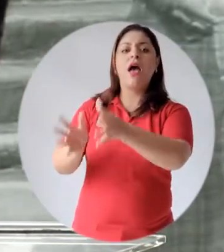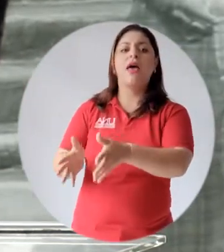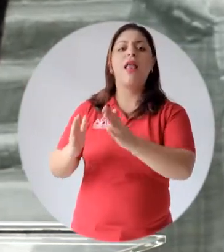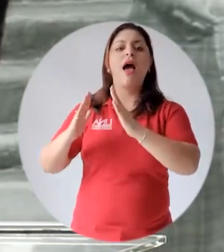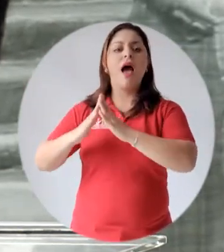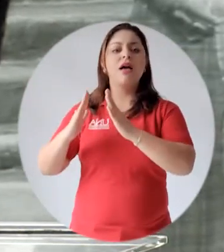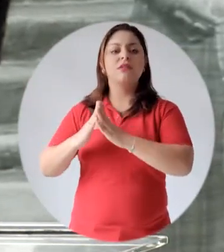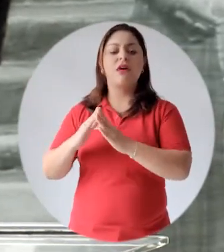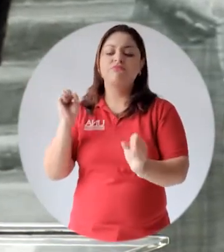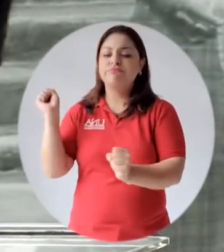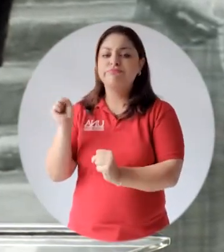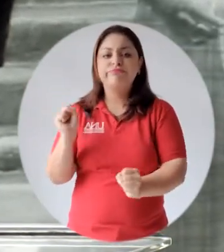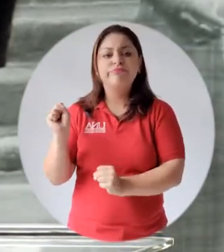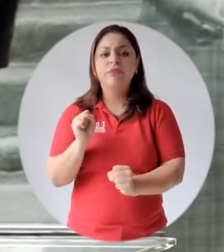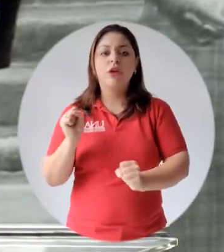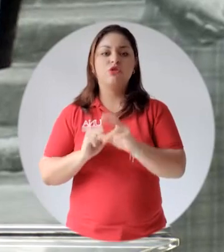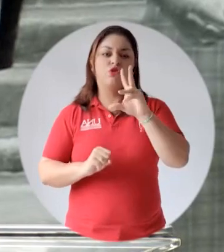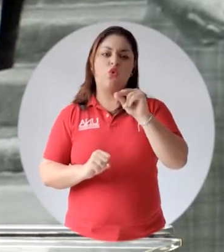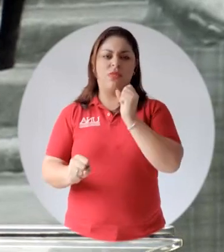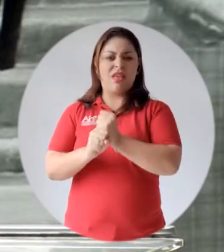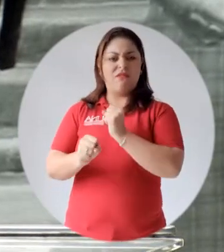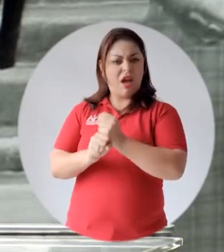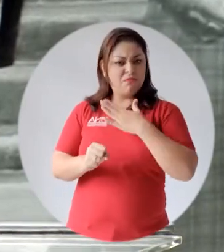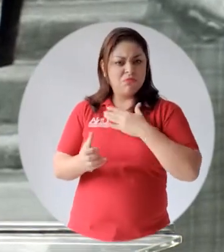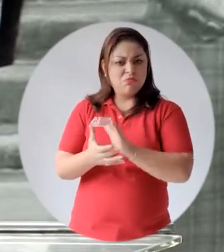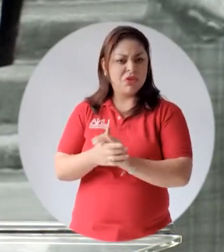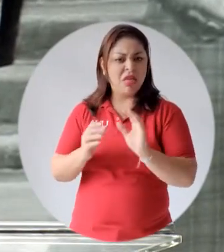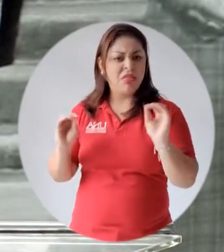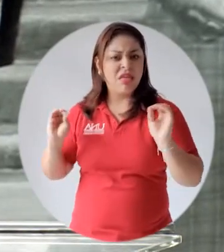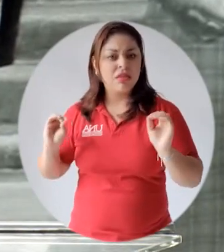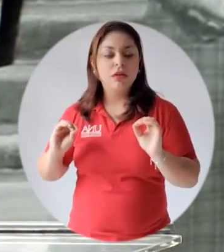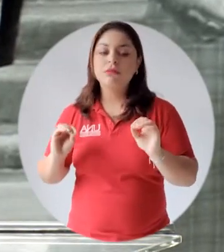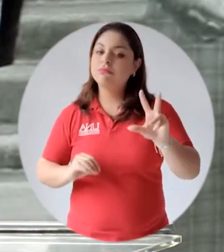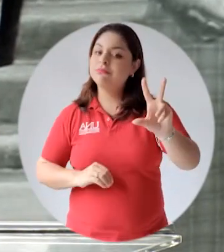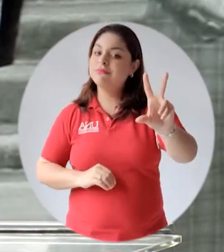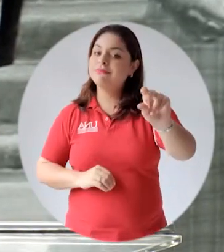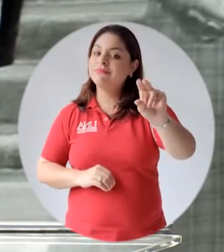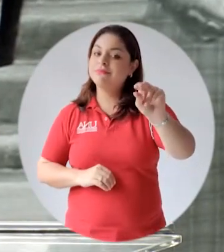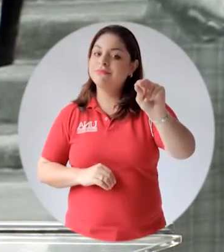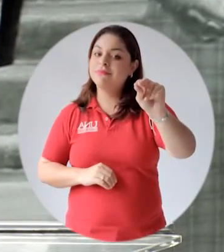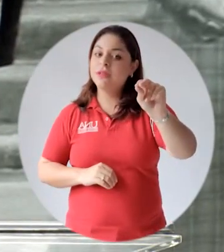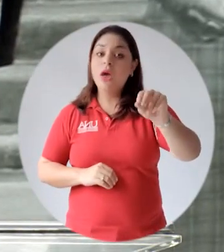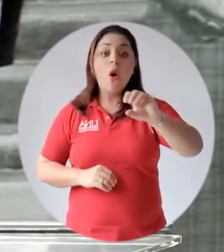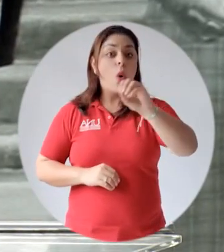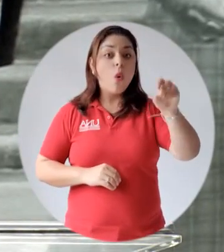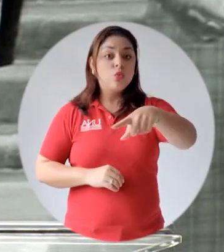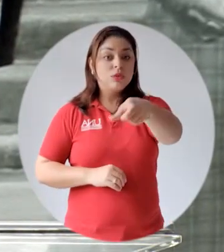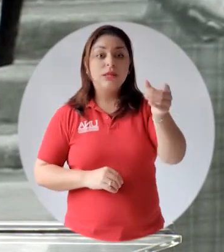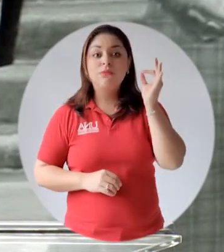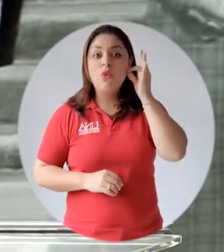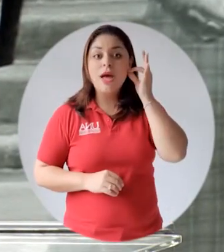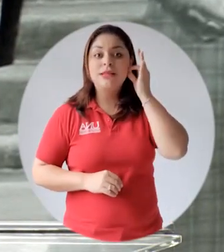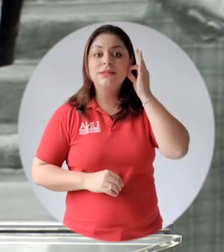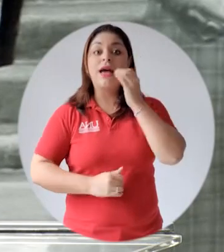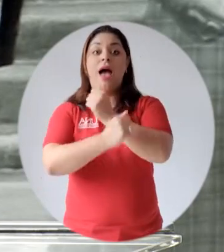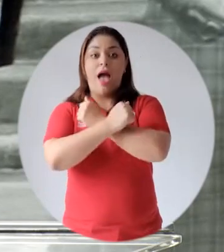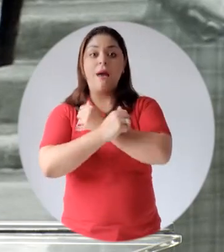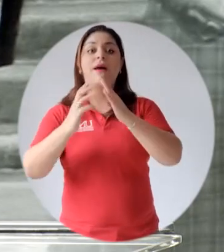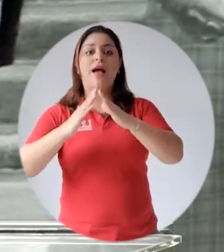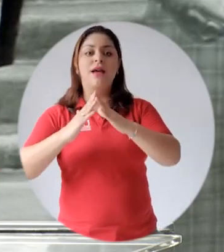trabajo, yo me quedo en la casa. Ese es el primer gran cambio cultural que necesitamos hacer. Y yo creo que por ahí,